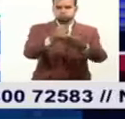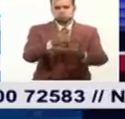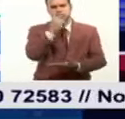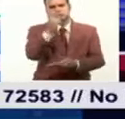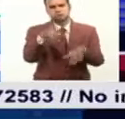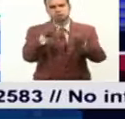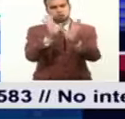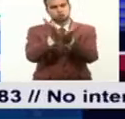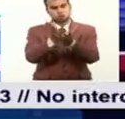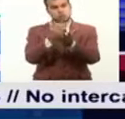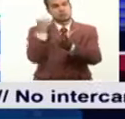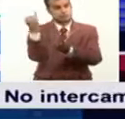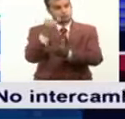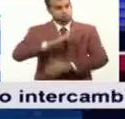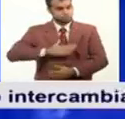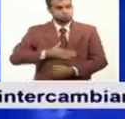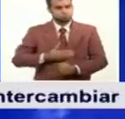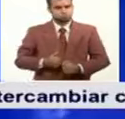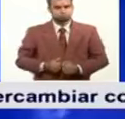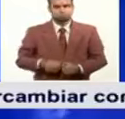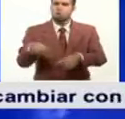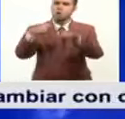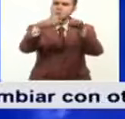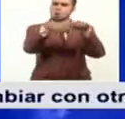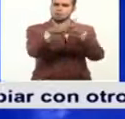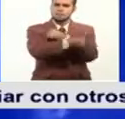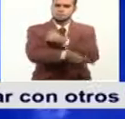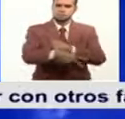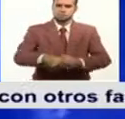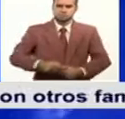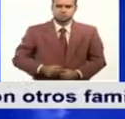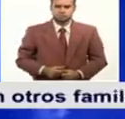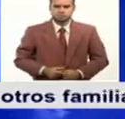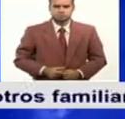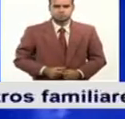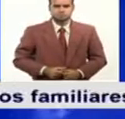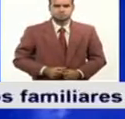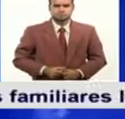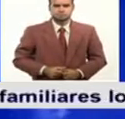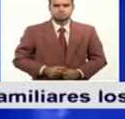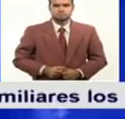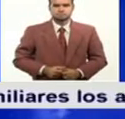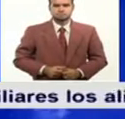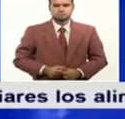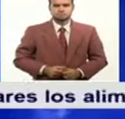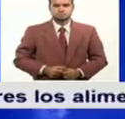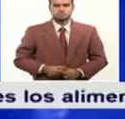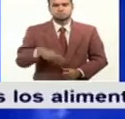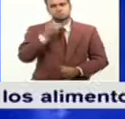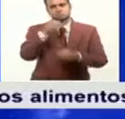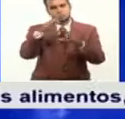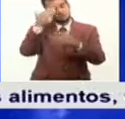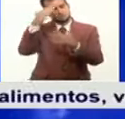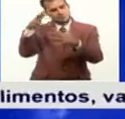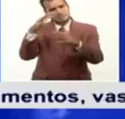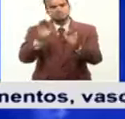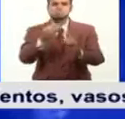médica internacionalista en otros países. Buenos días, doctor. Buenos días, Pepe. Felicidades. Muchas gracias. Buenos días a